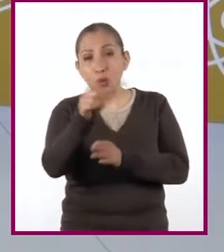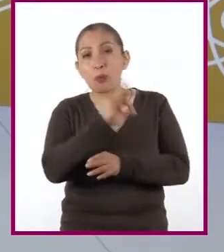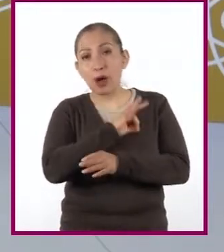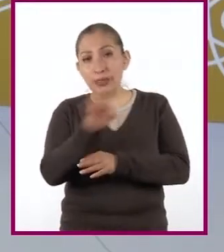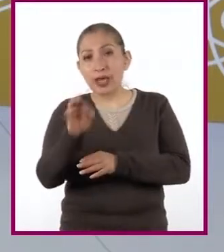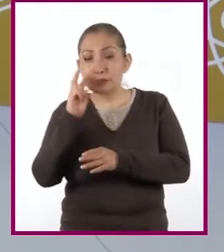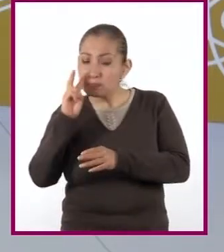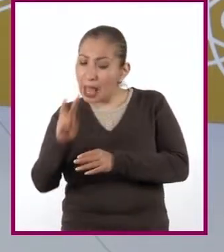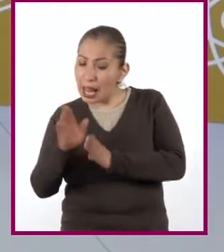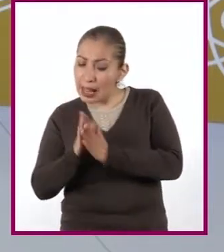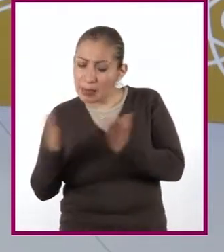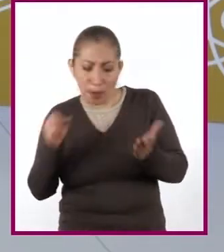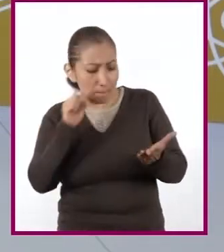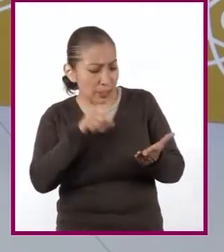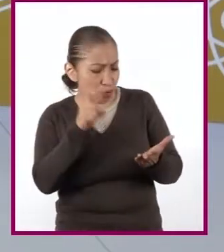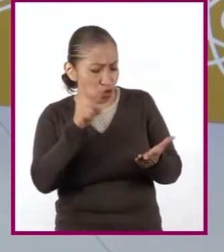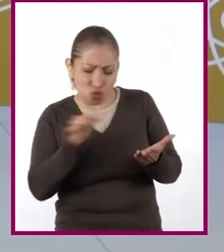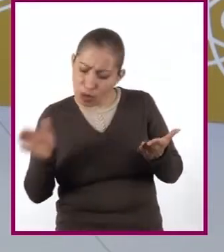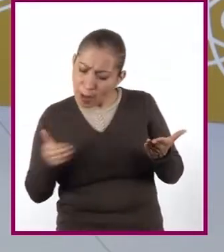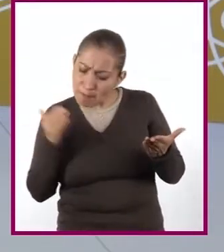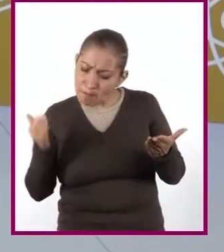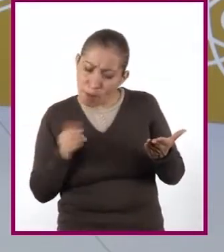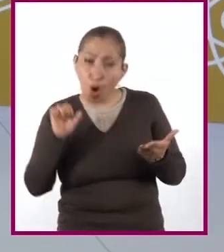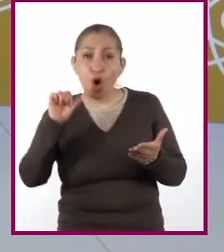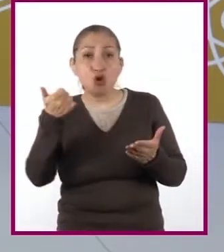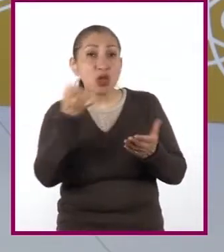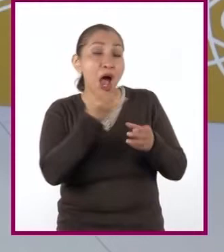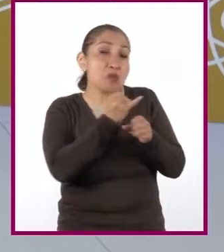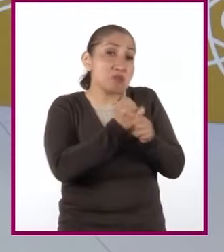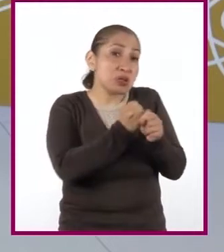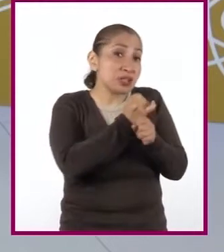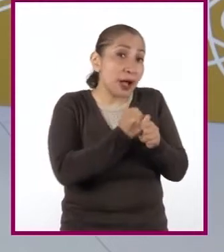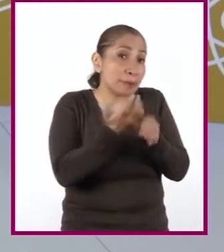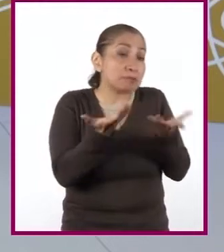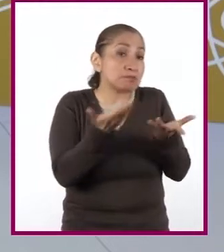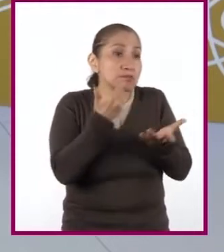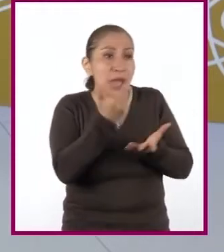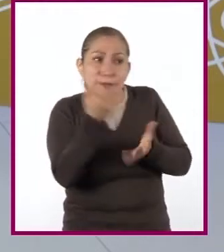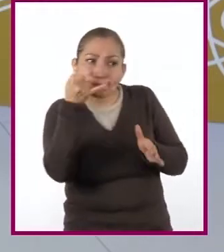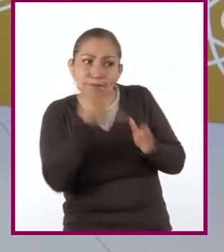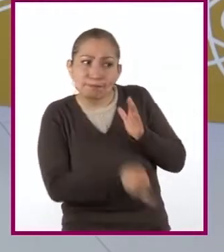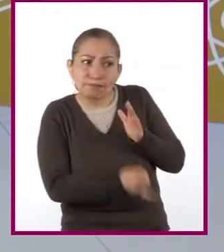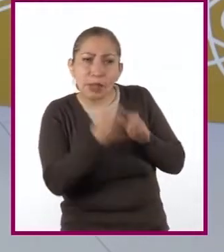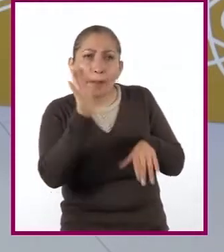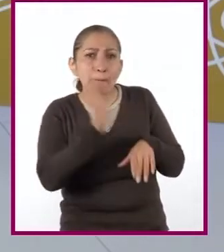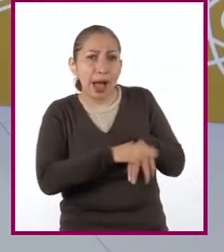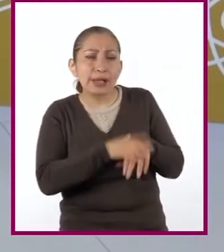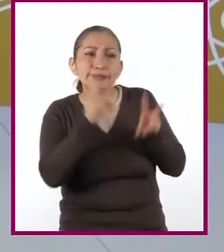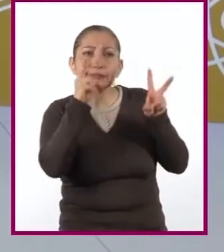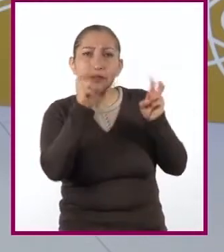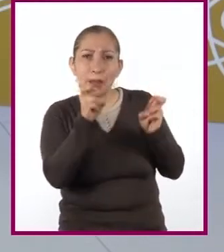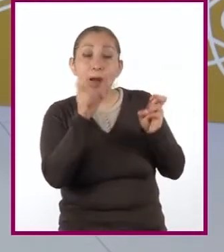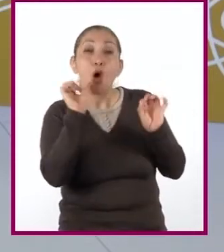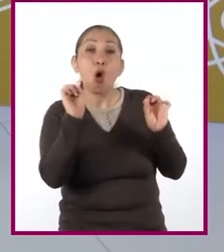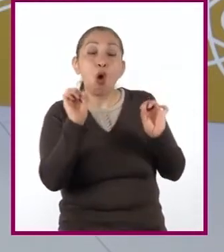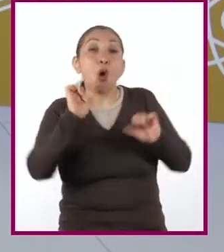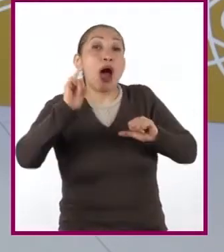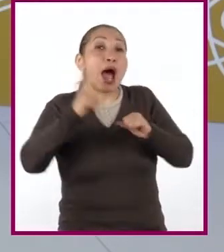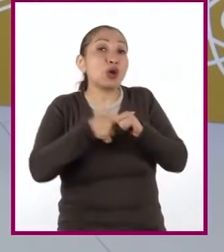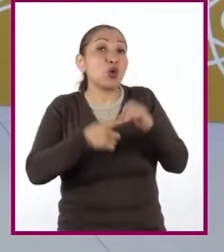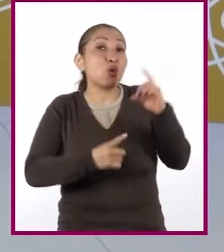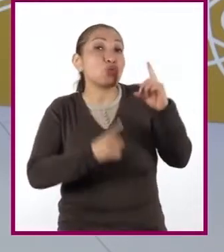su libro de texto u otras fuentes de información confiable para profundizar en el tema o resolver